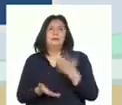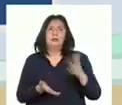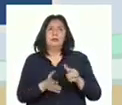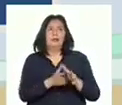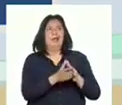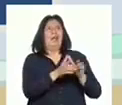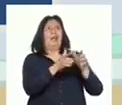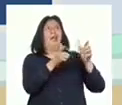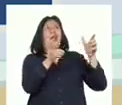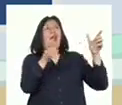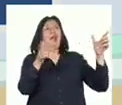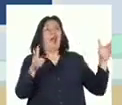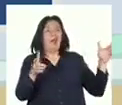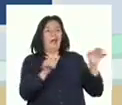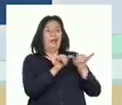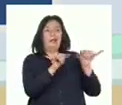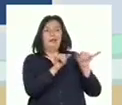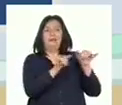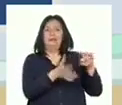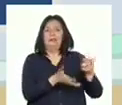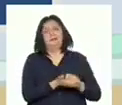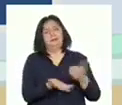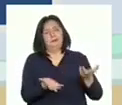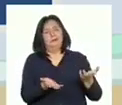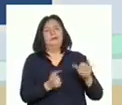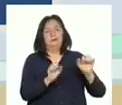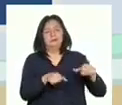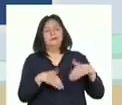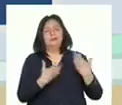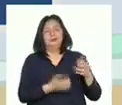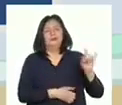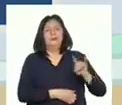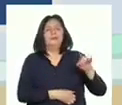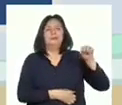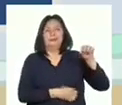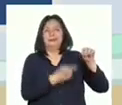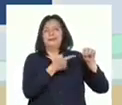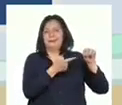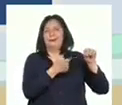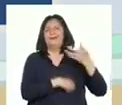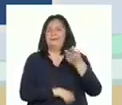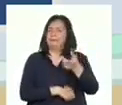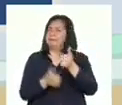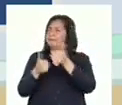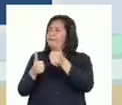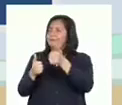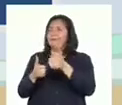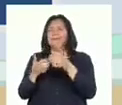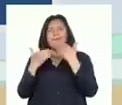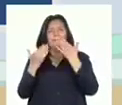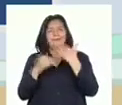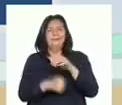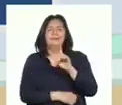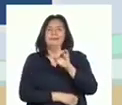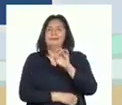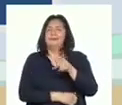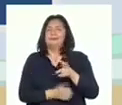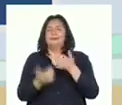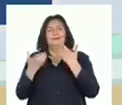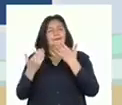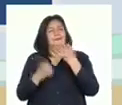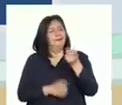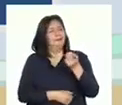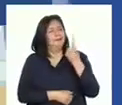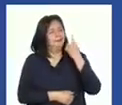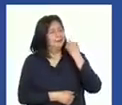para expresar longitudes más grandes podemos usar el metro. ¡Genial! Muchas gracias, Daniel. Muchas